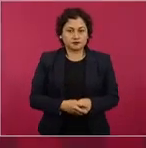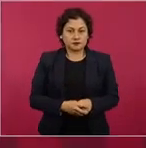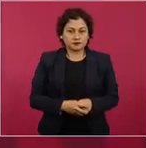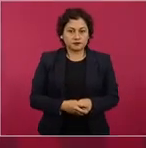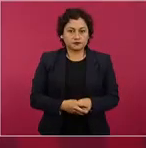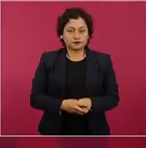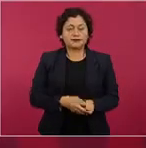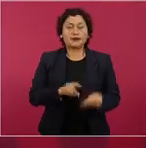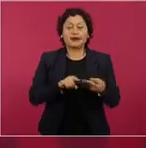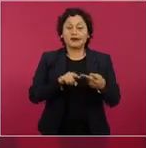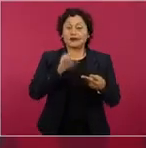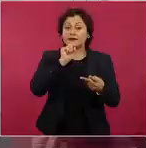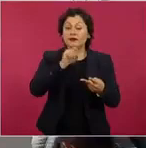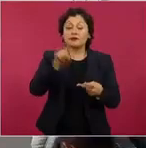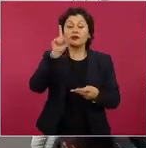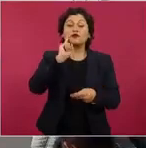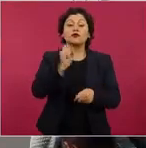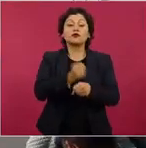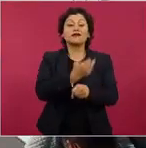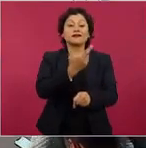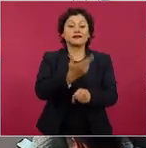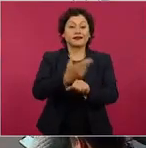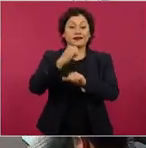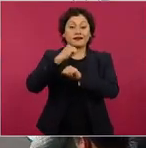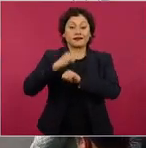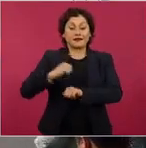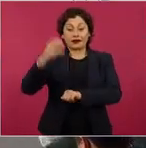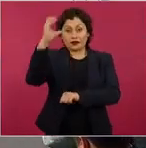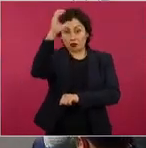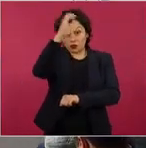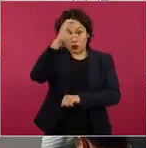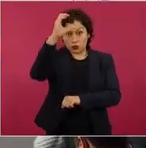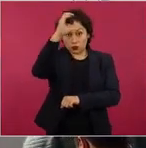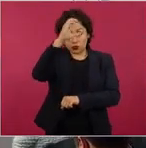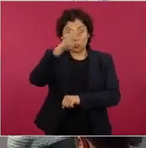Va a estar la secretaria de Cultura,